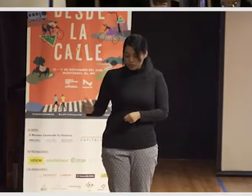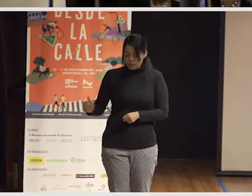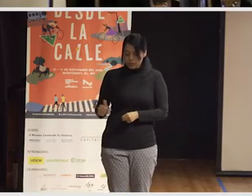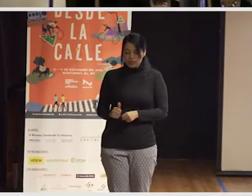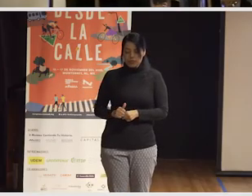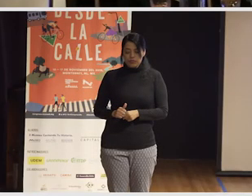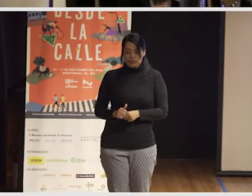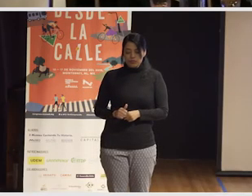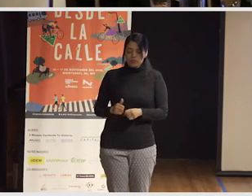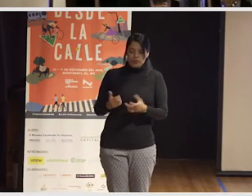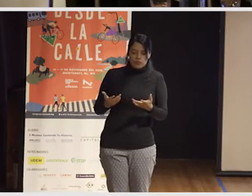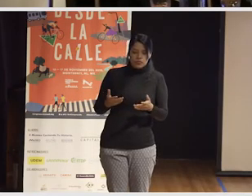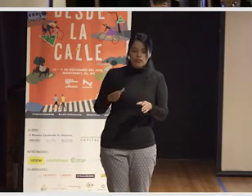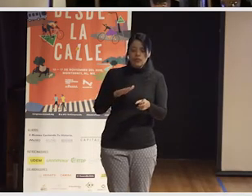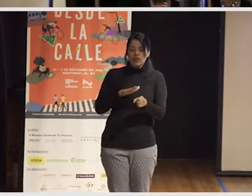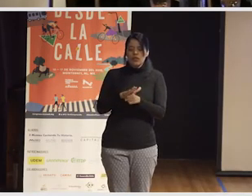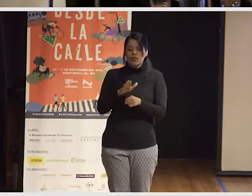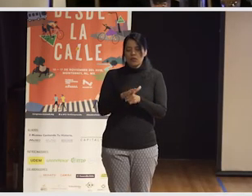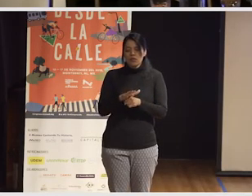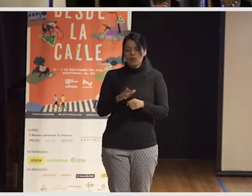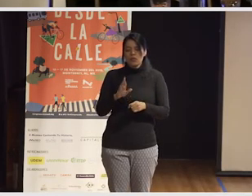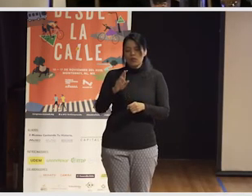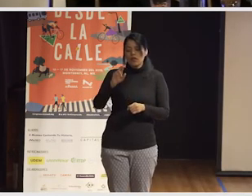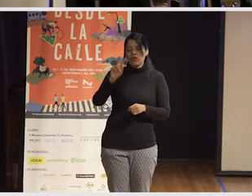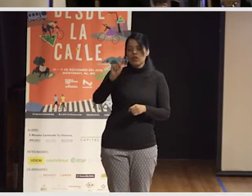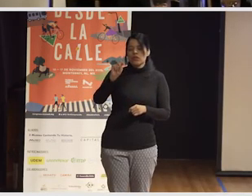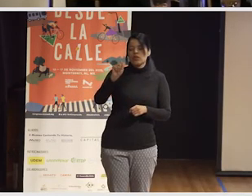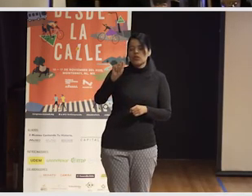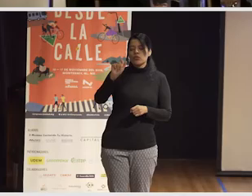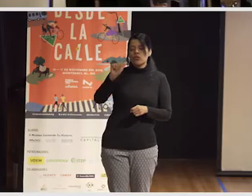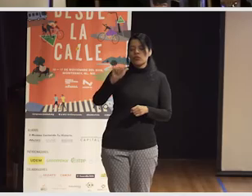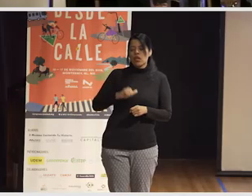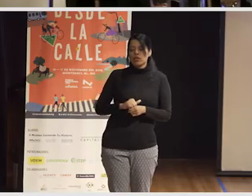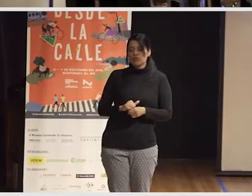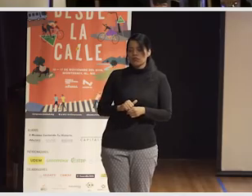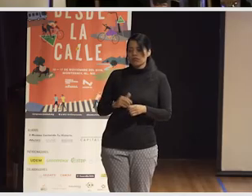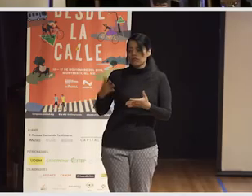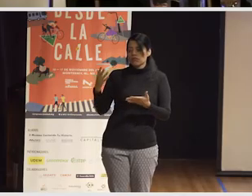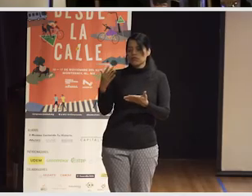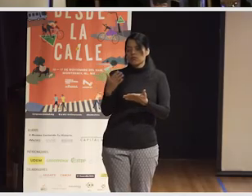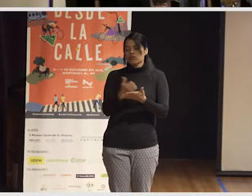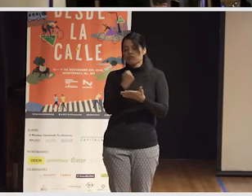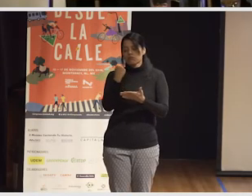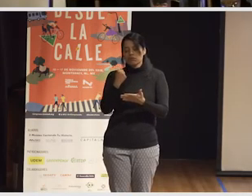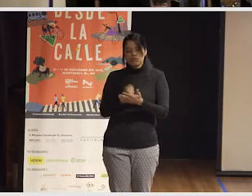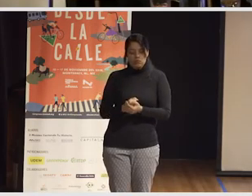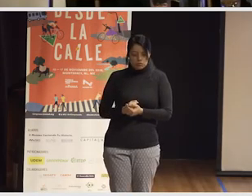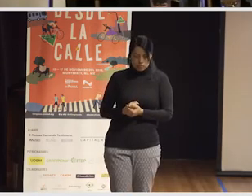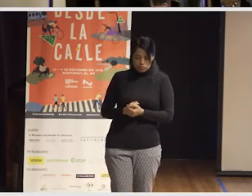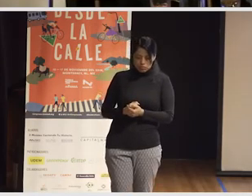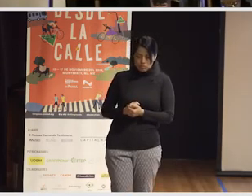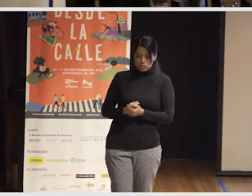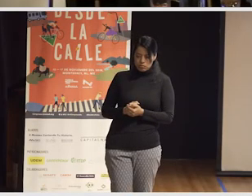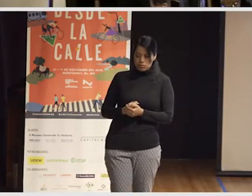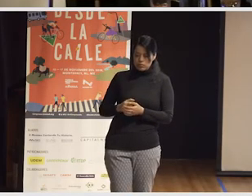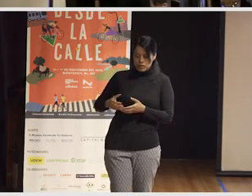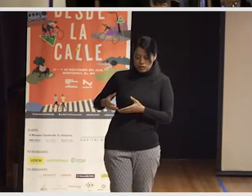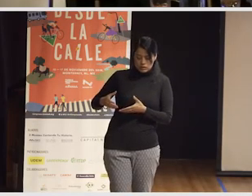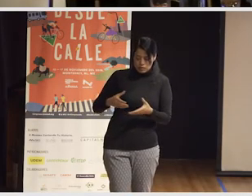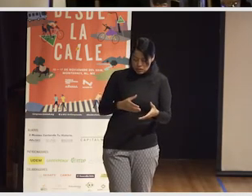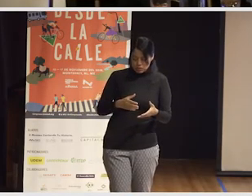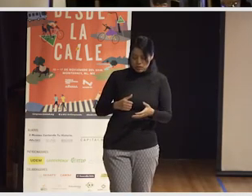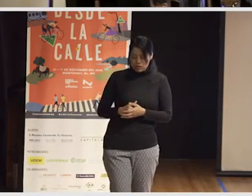decidió en la calle entre los transportistas líderes transportistas el que ganó los golpes y que ganó la batalla en la calle